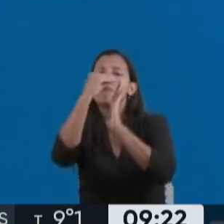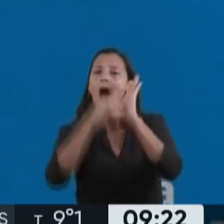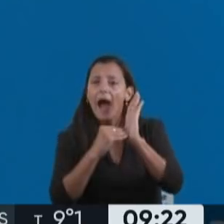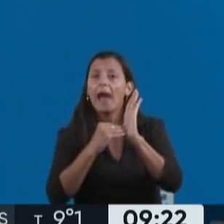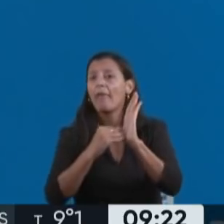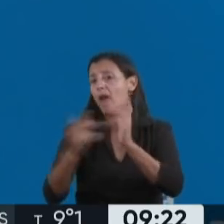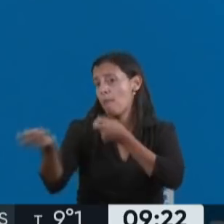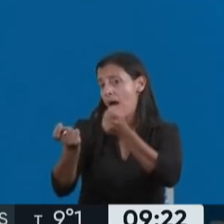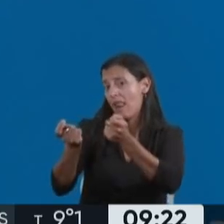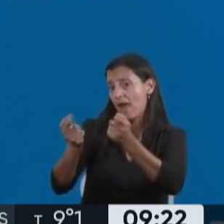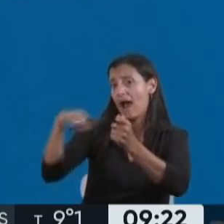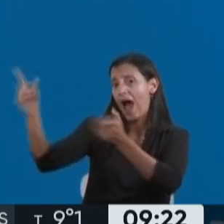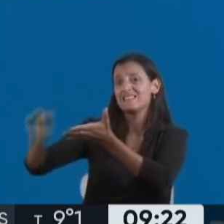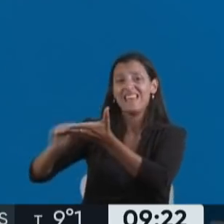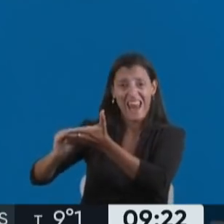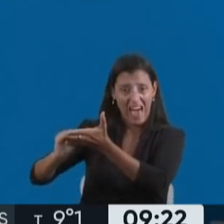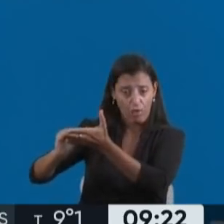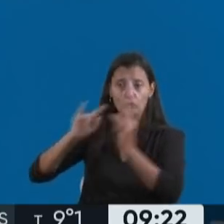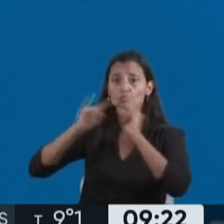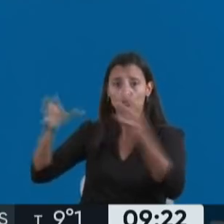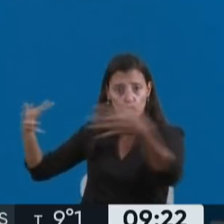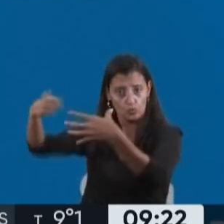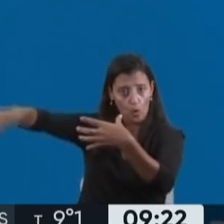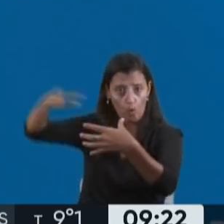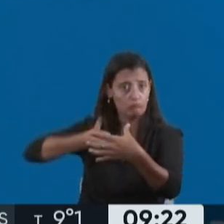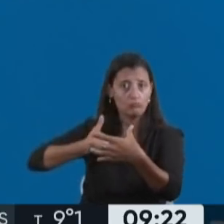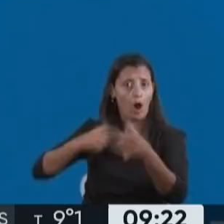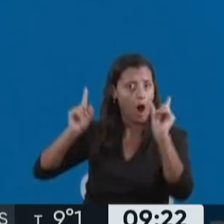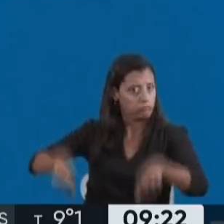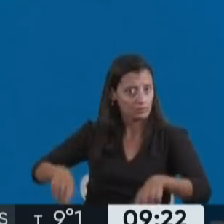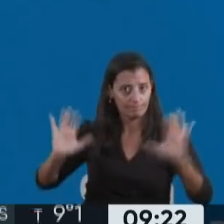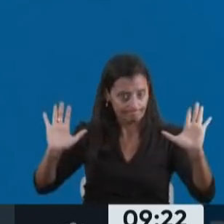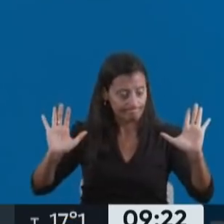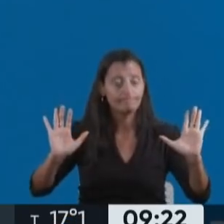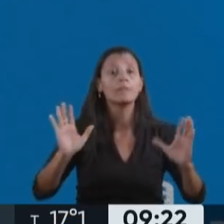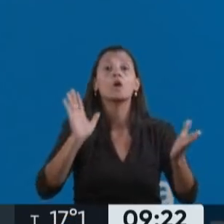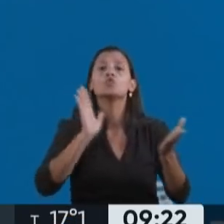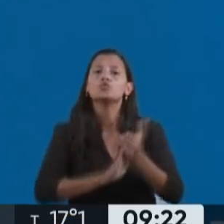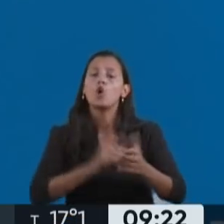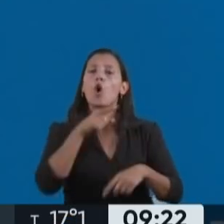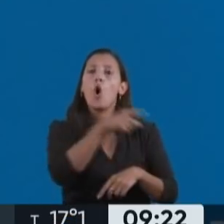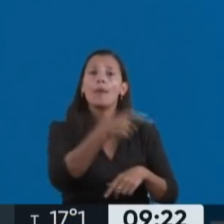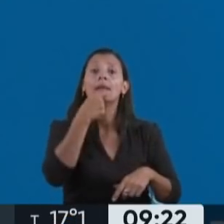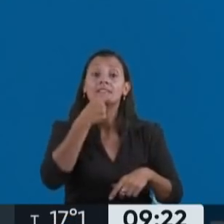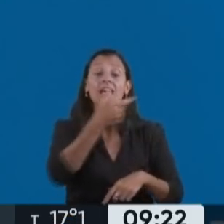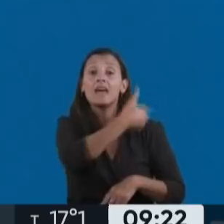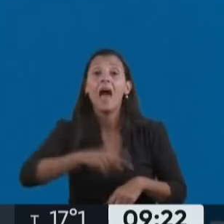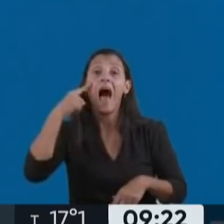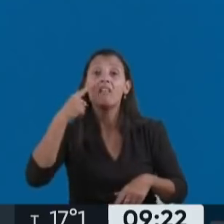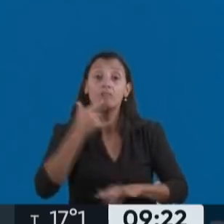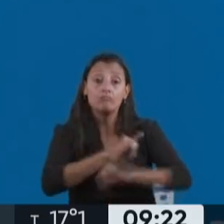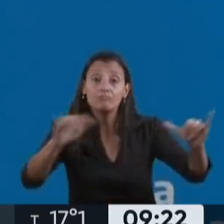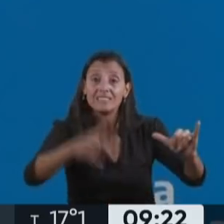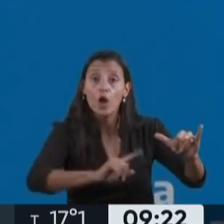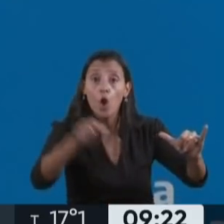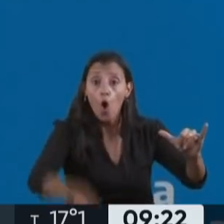oficina del Senado y de la vicepresidenta, con lo cual no tengo esa respuesta. Y con respecto a si va a haber algún anuncio hoy,